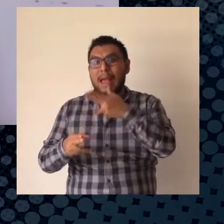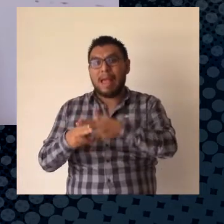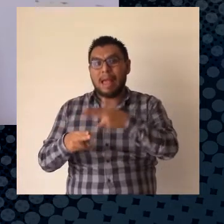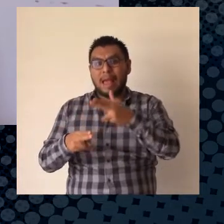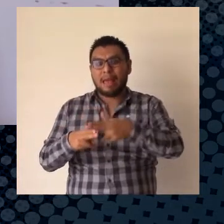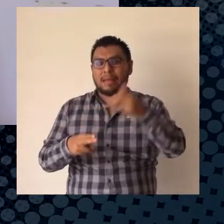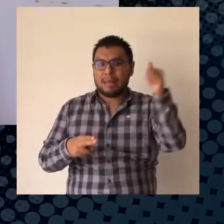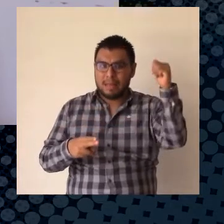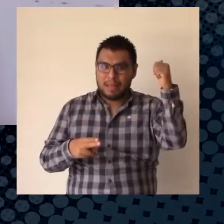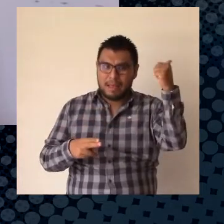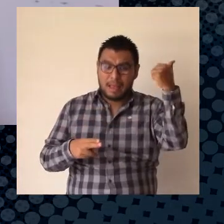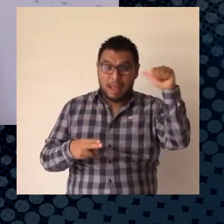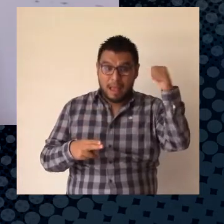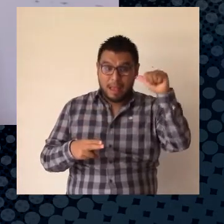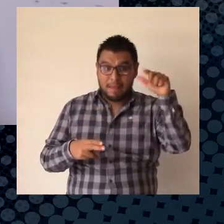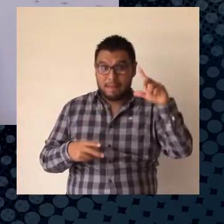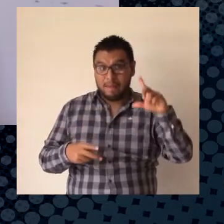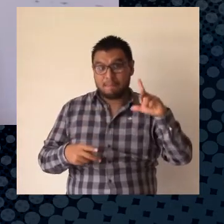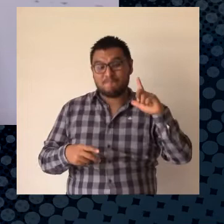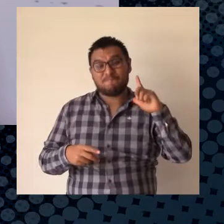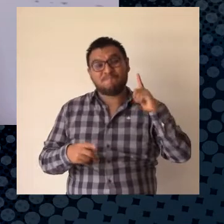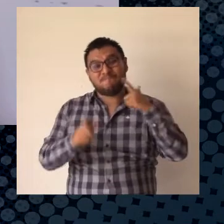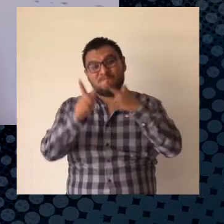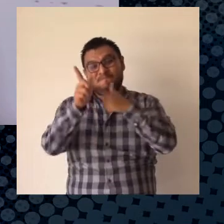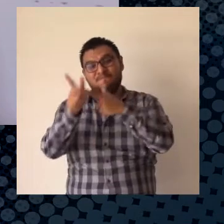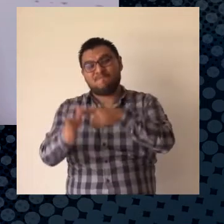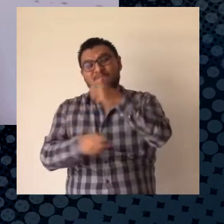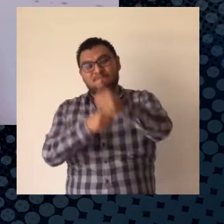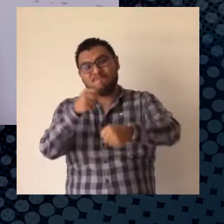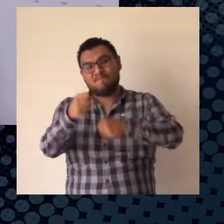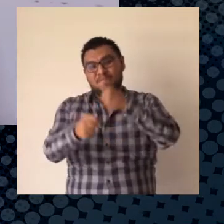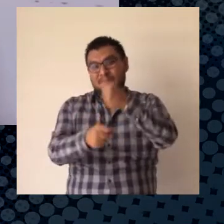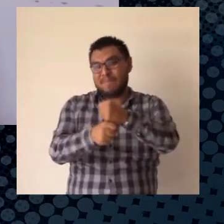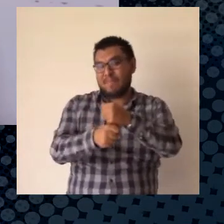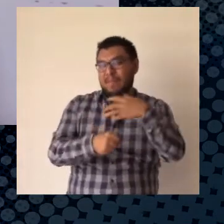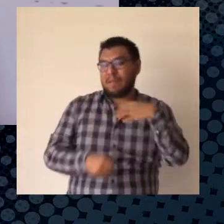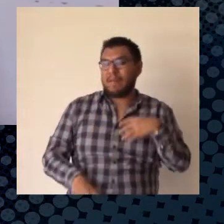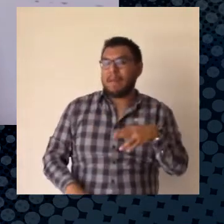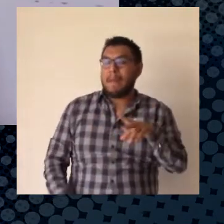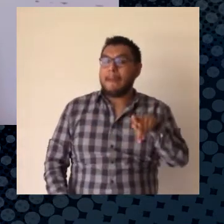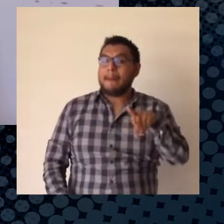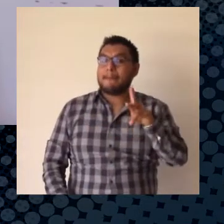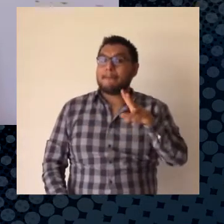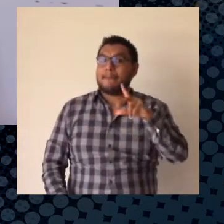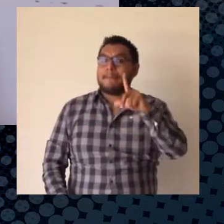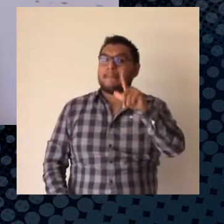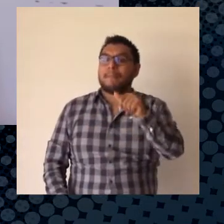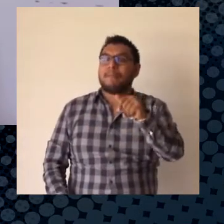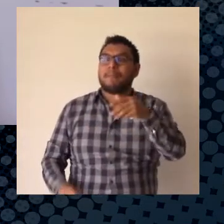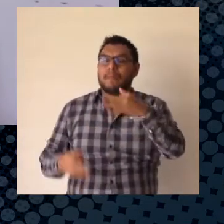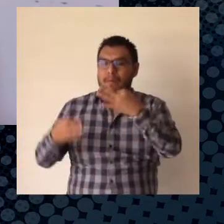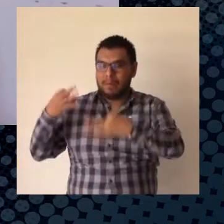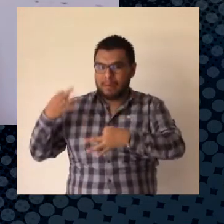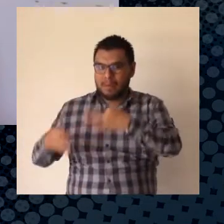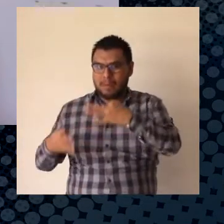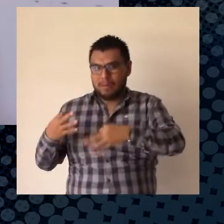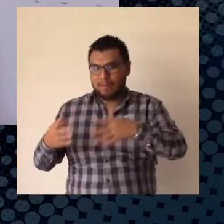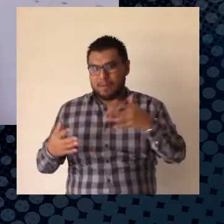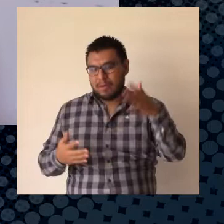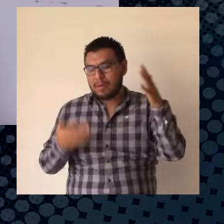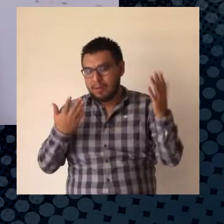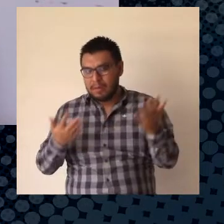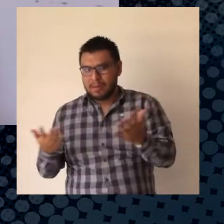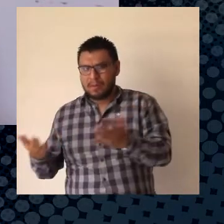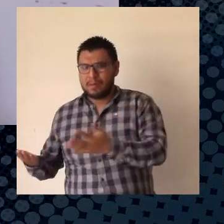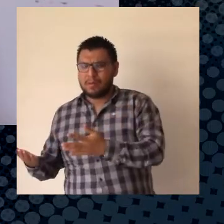entra. Bueno, está bien. Pero después de la boda, después que la señora juez llegó y